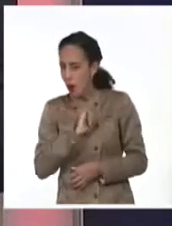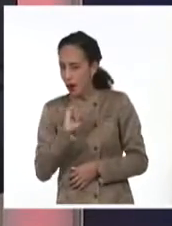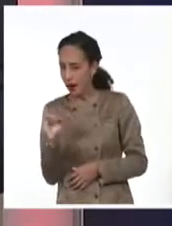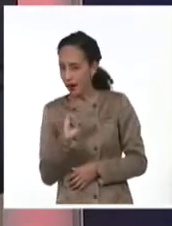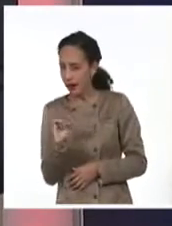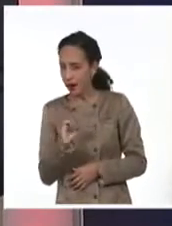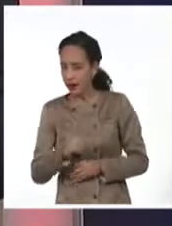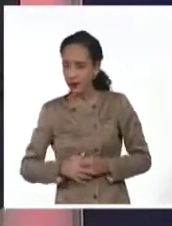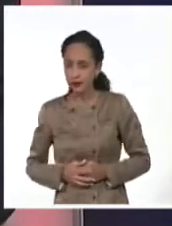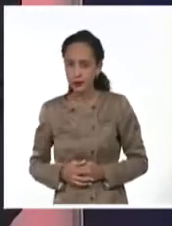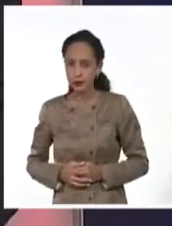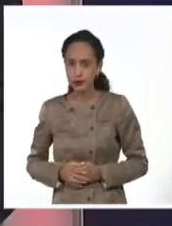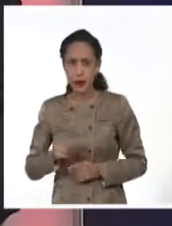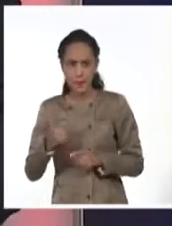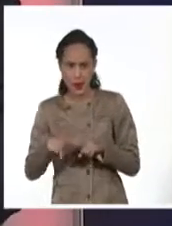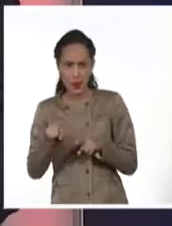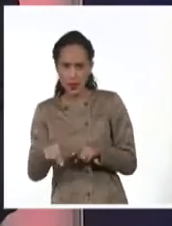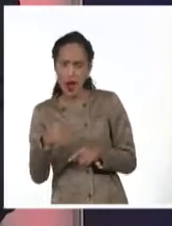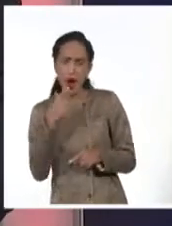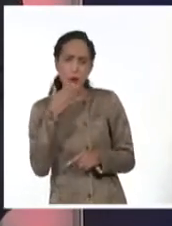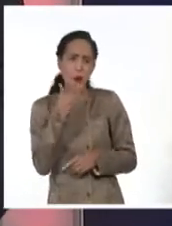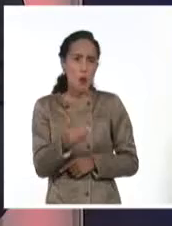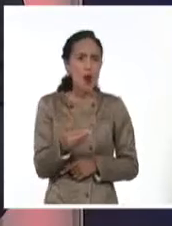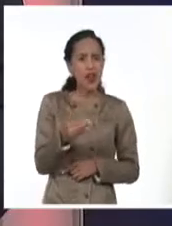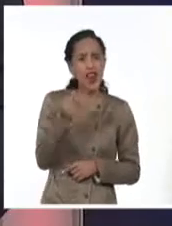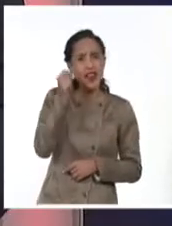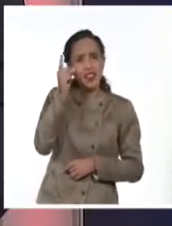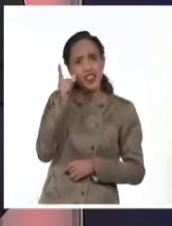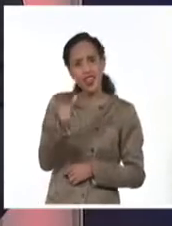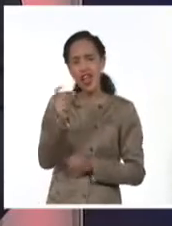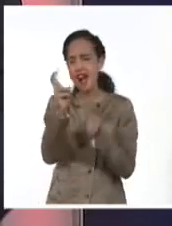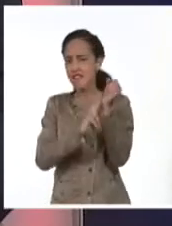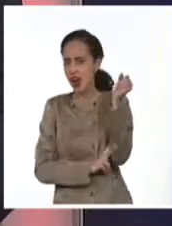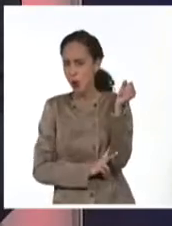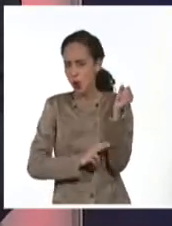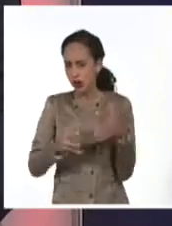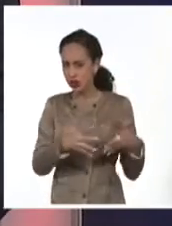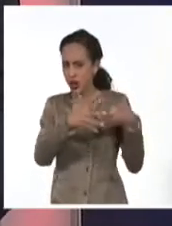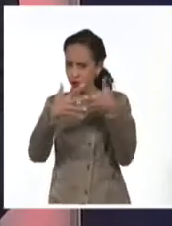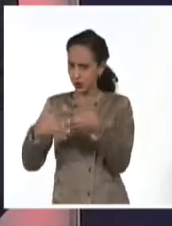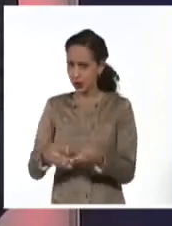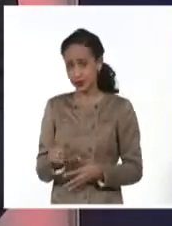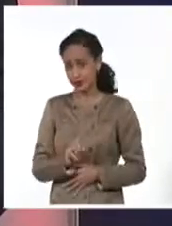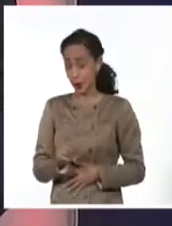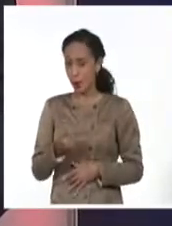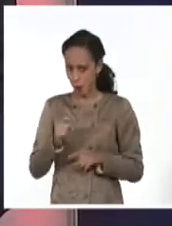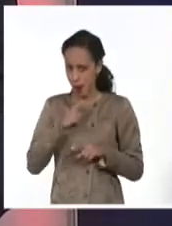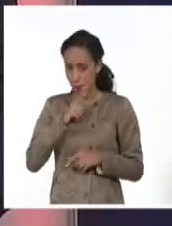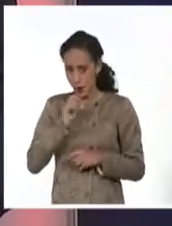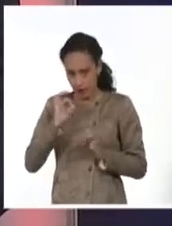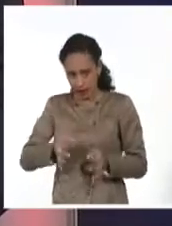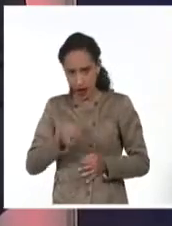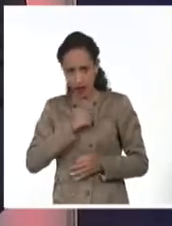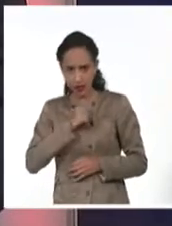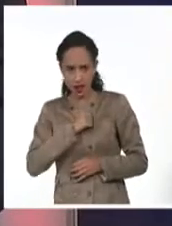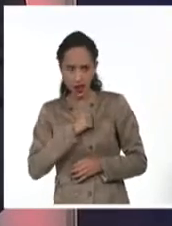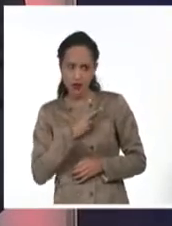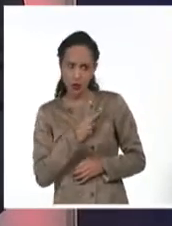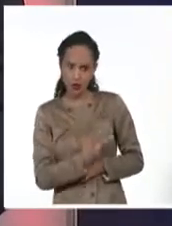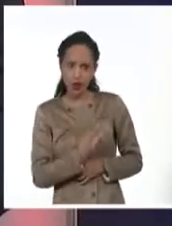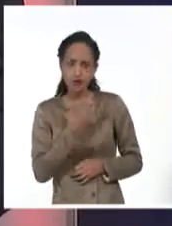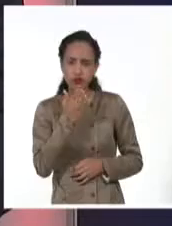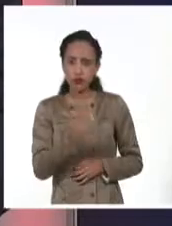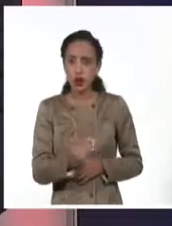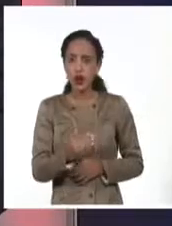está motivado ni por buenos principios ni por valores. De ser así, hace rato hubiéramos visto un cambio de política hacia